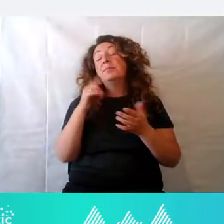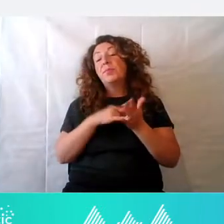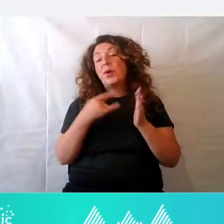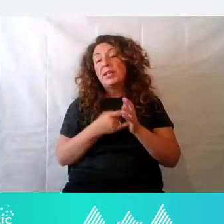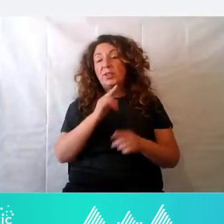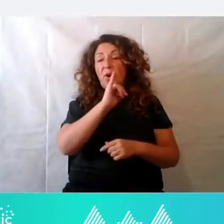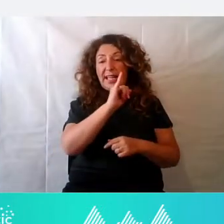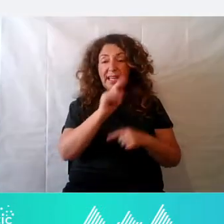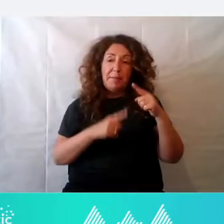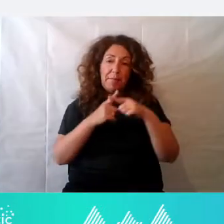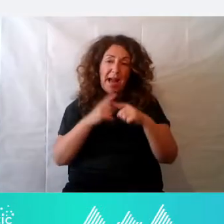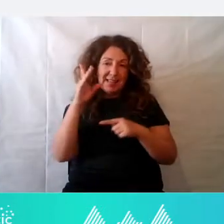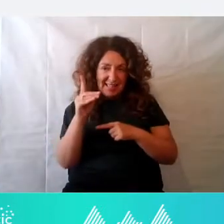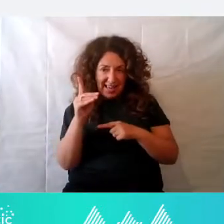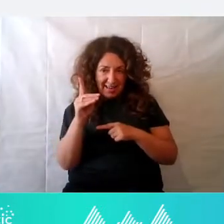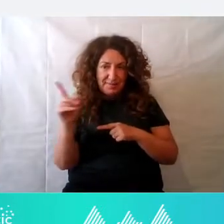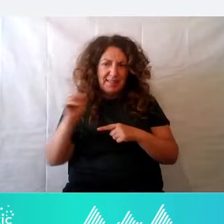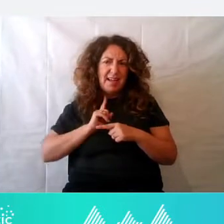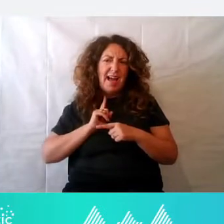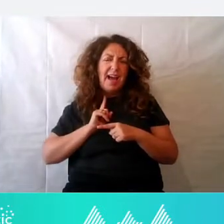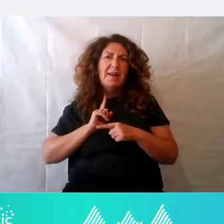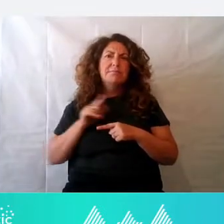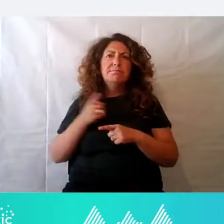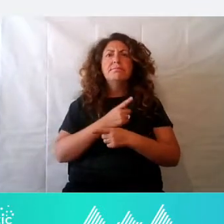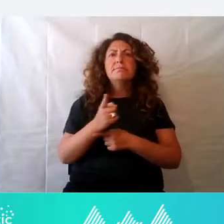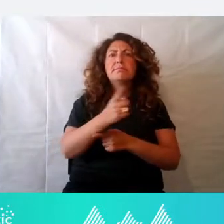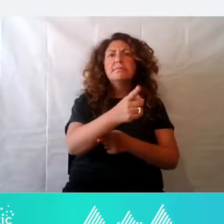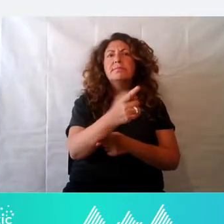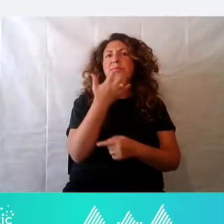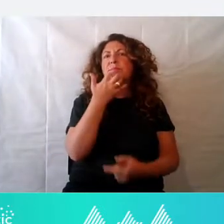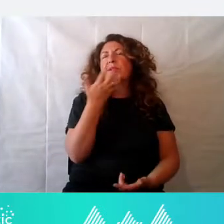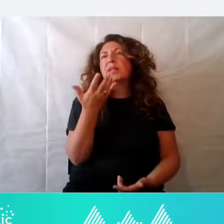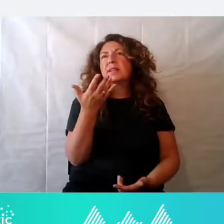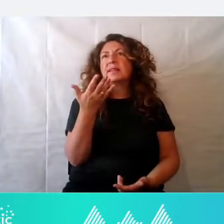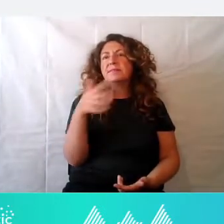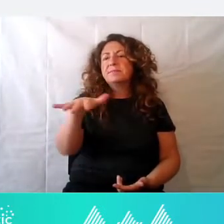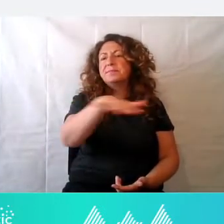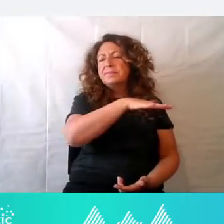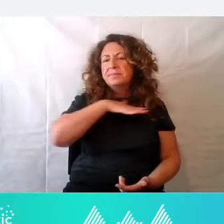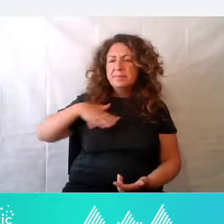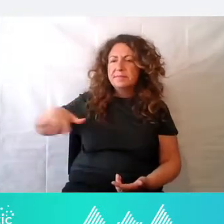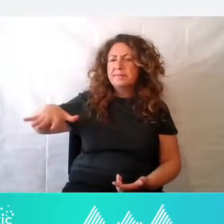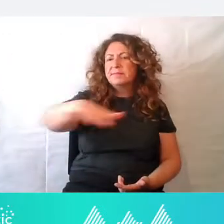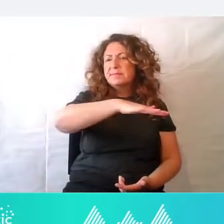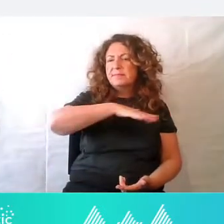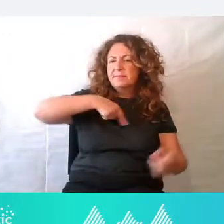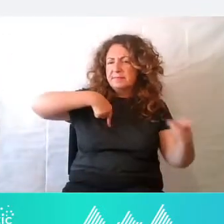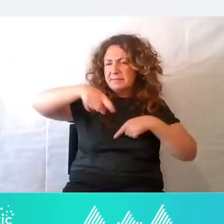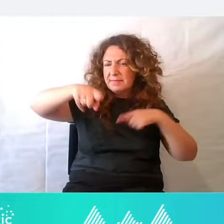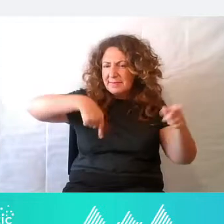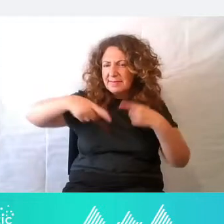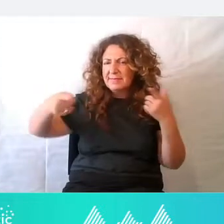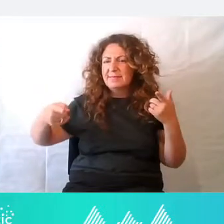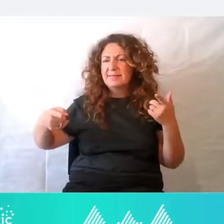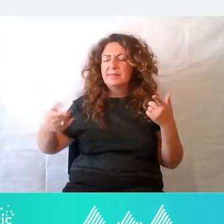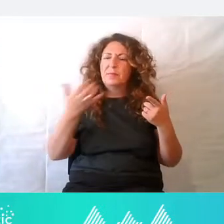que te pueda ayudar a orientarte desplazarte en grandes espacios espacios de transporte como pueden